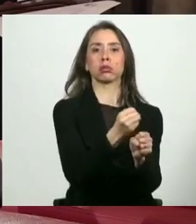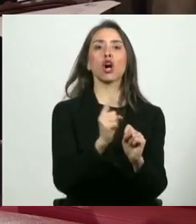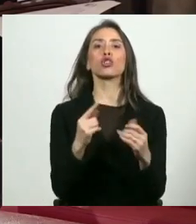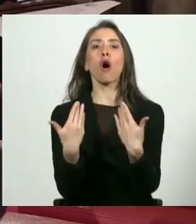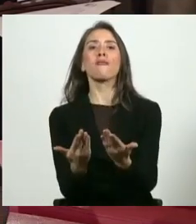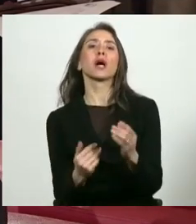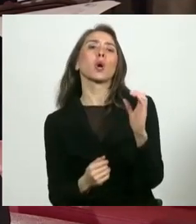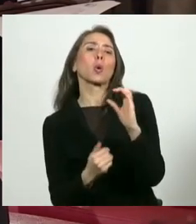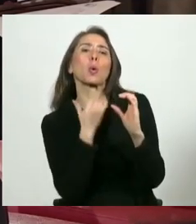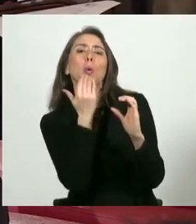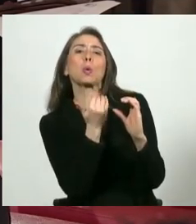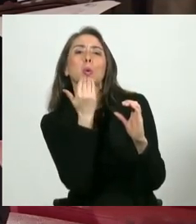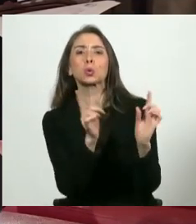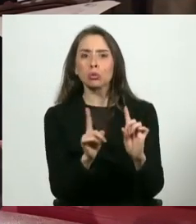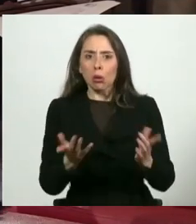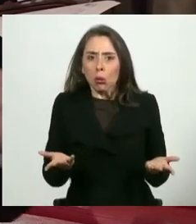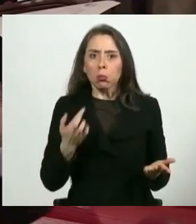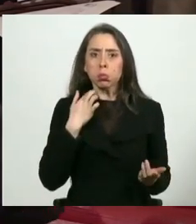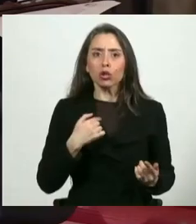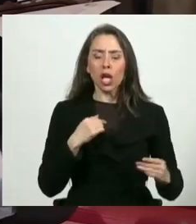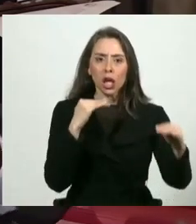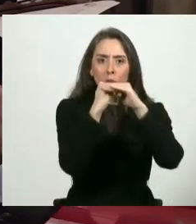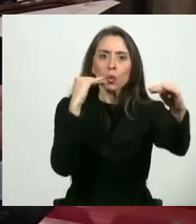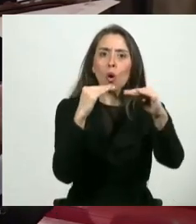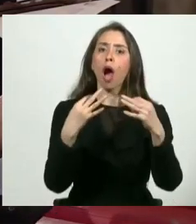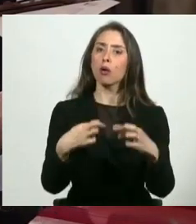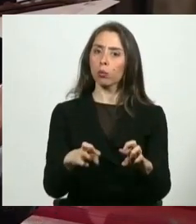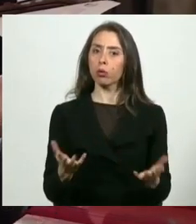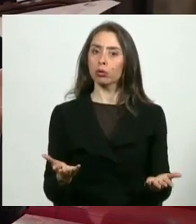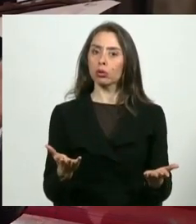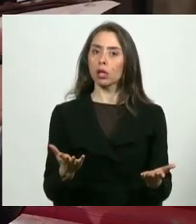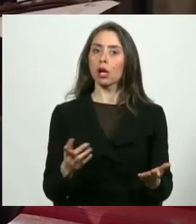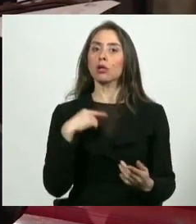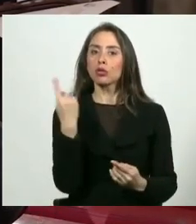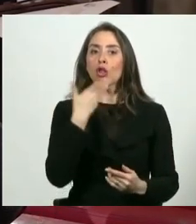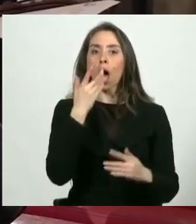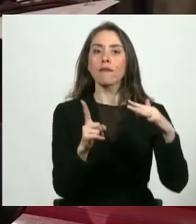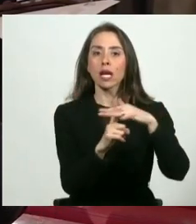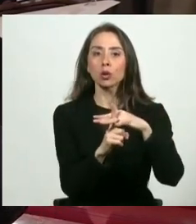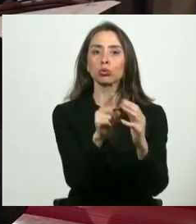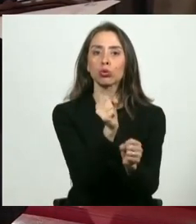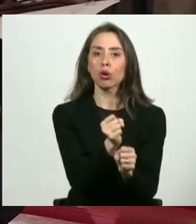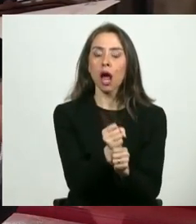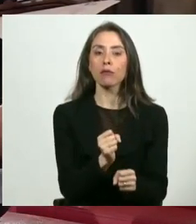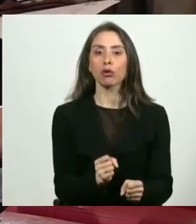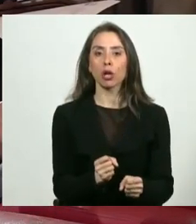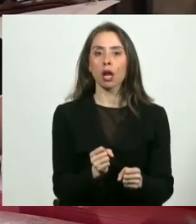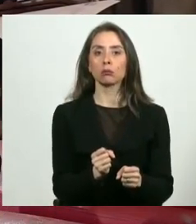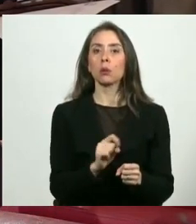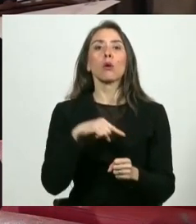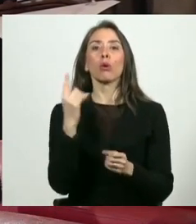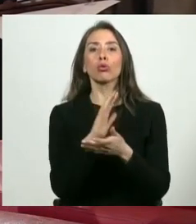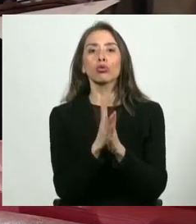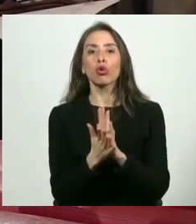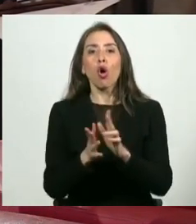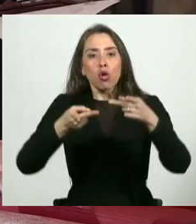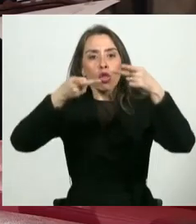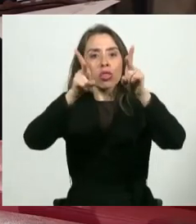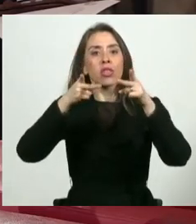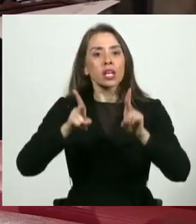ofrecer cursitos, no. ¿Por qué somos igualdad de oportunidades? Está hablando de inclusión laboral. Todo eso, el